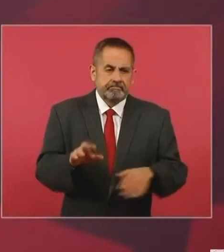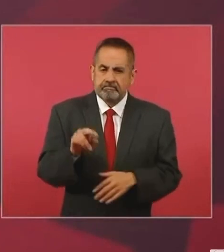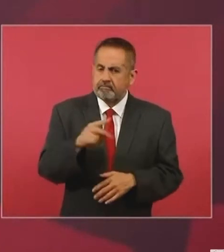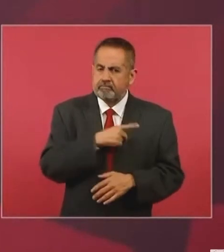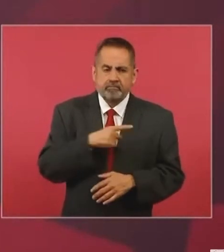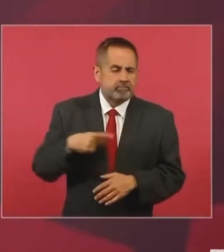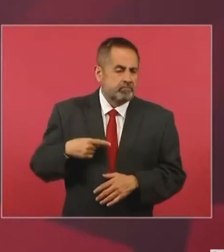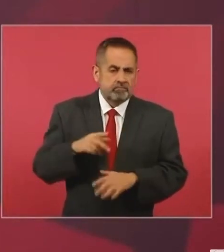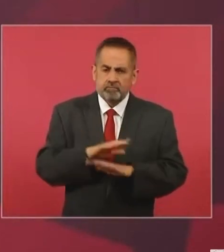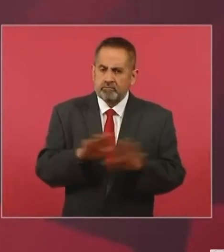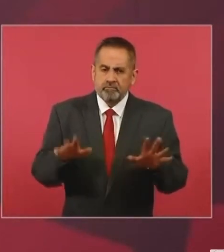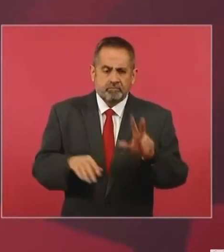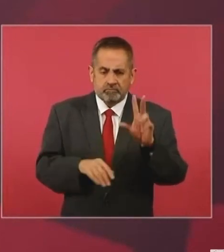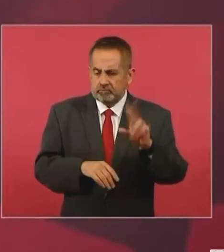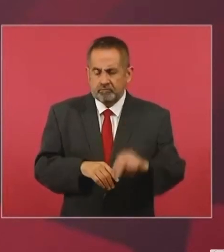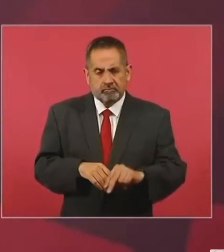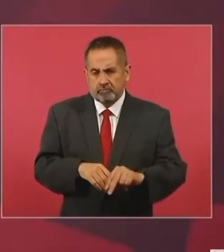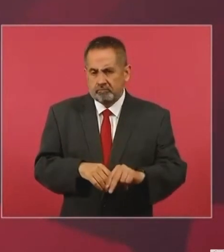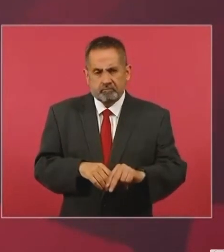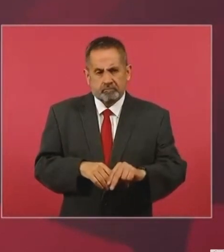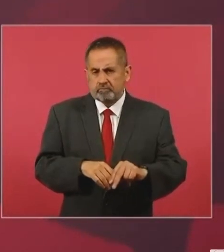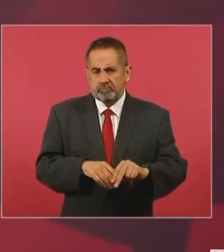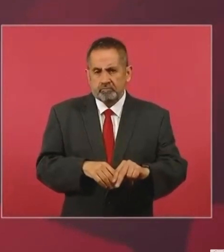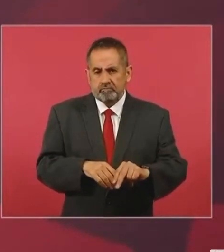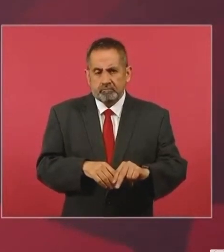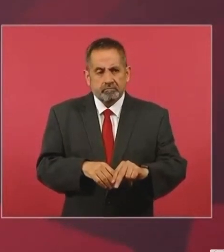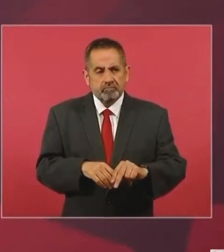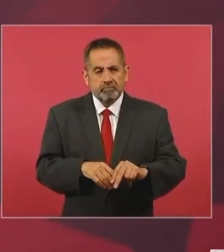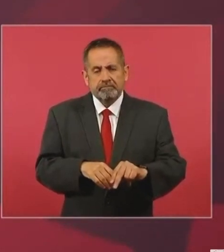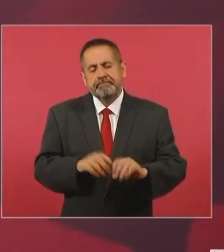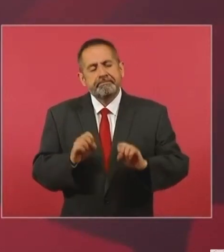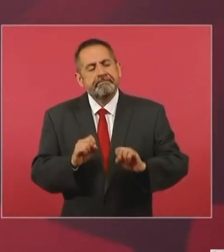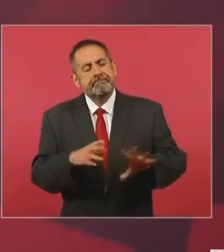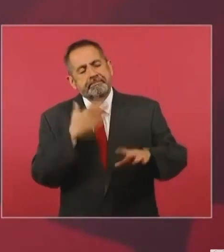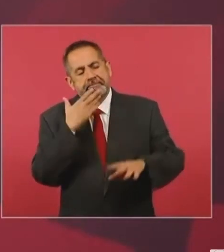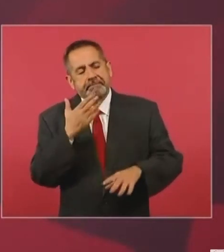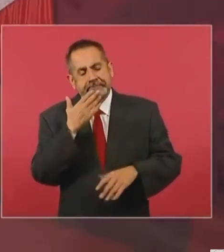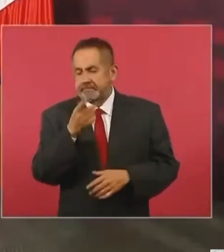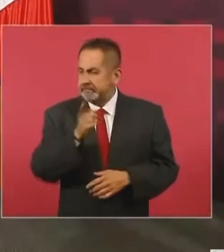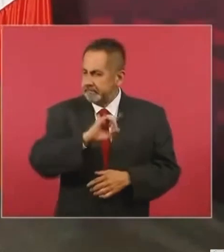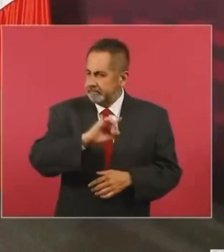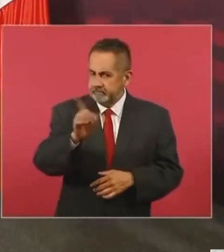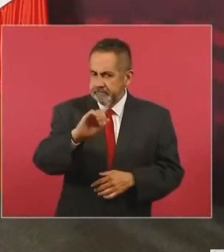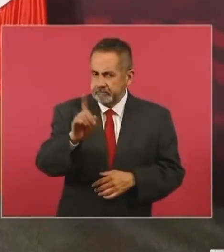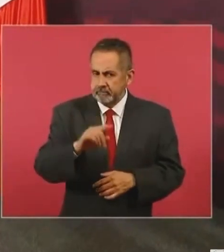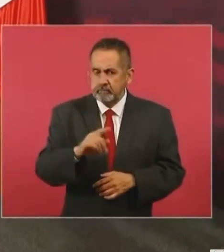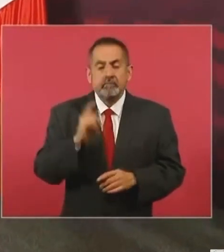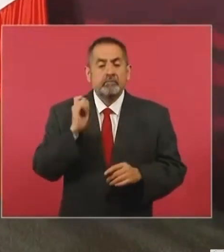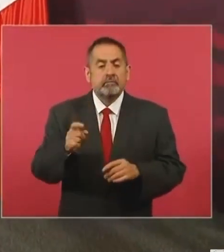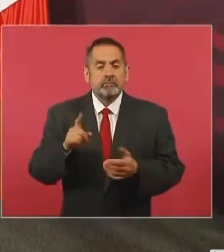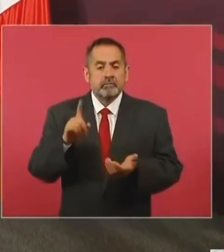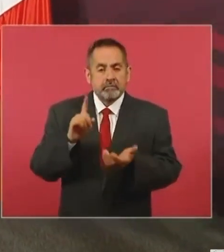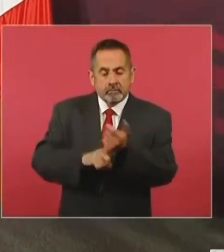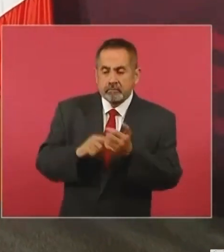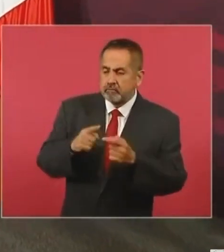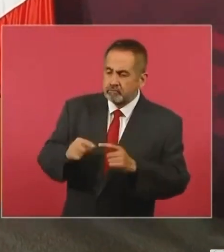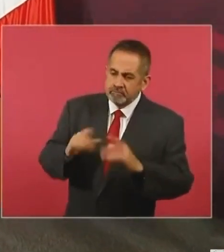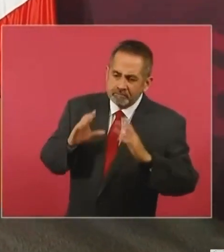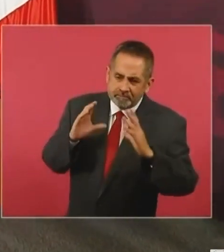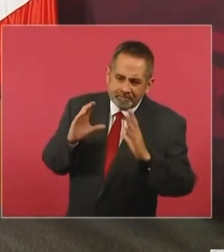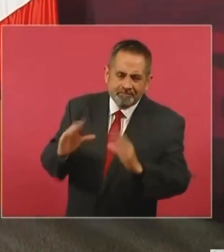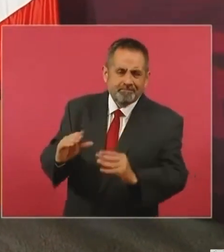de suceder, no deben de admitirse y tiene que ver mucho con la formación